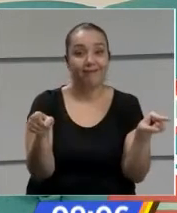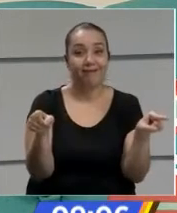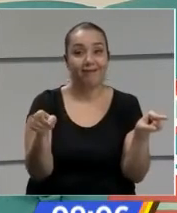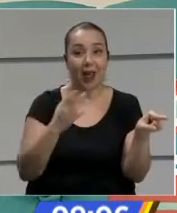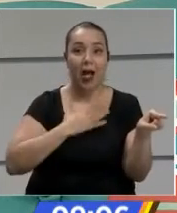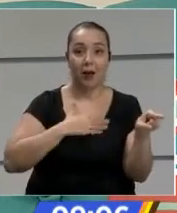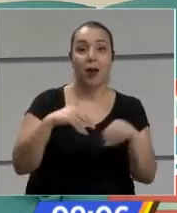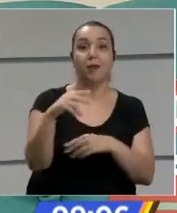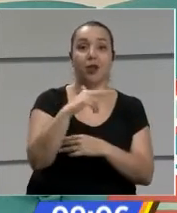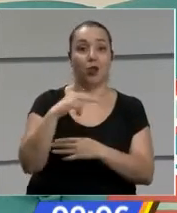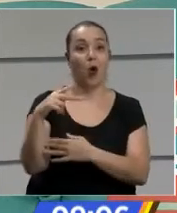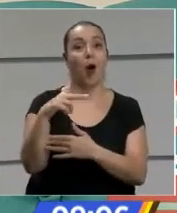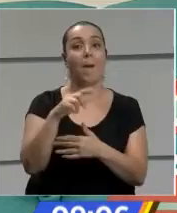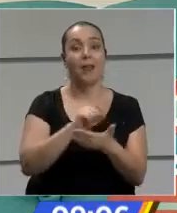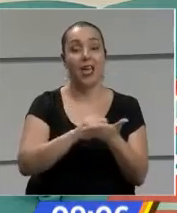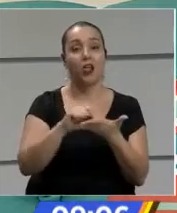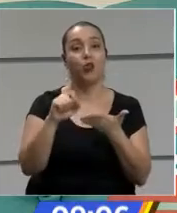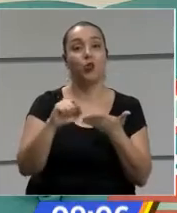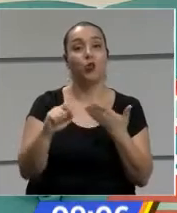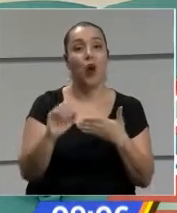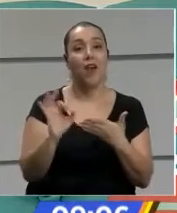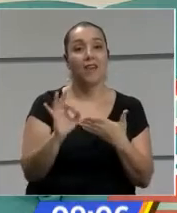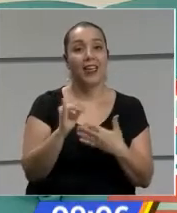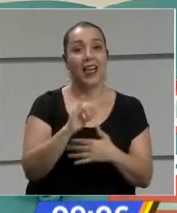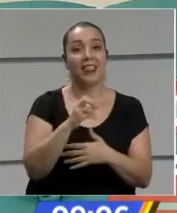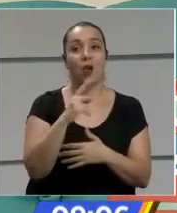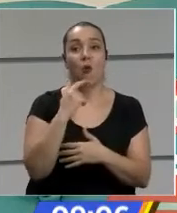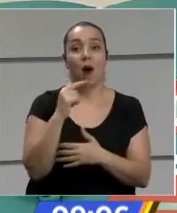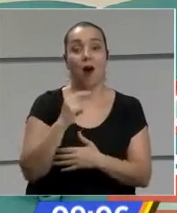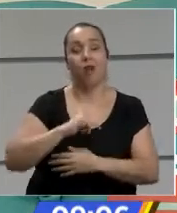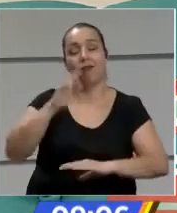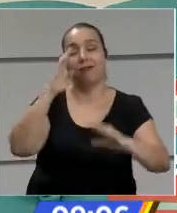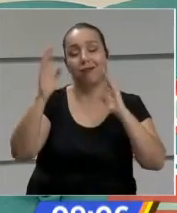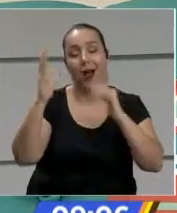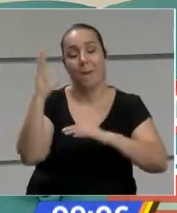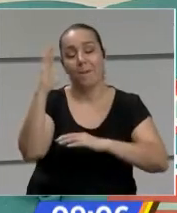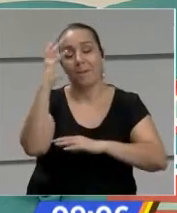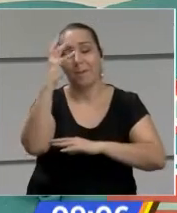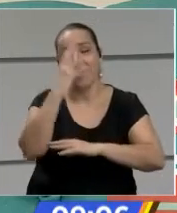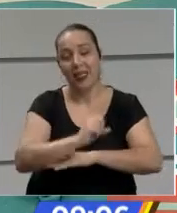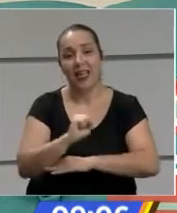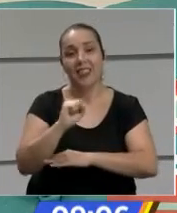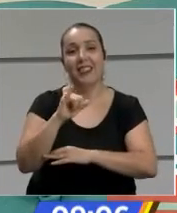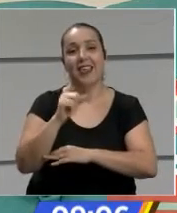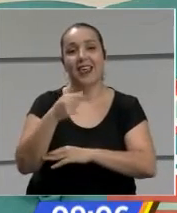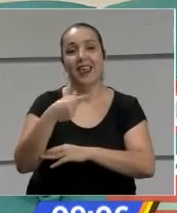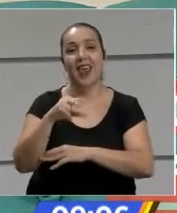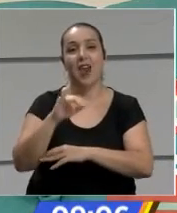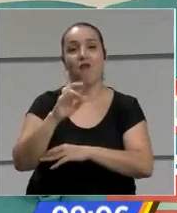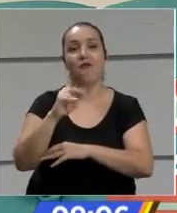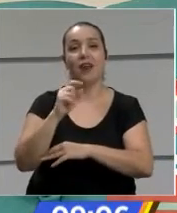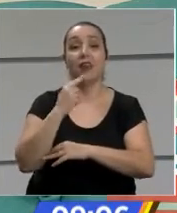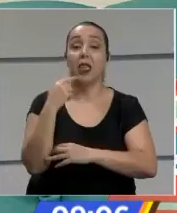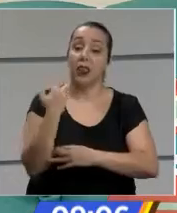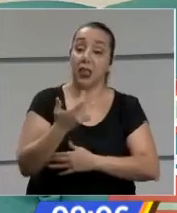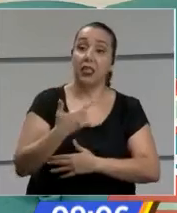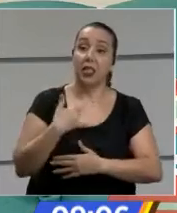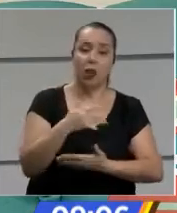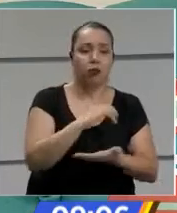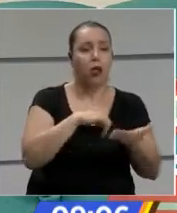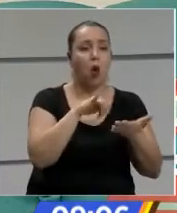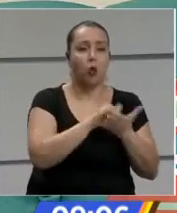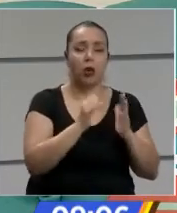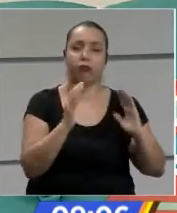mis compañeros también de la Escuela Finca San Juan, a mi bello Siquirres. Yo soy siquirreña de corazón, vivo mucho tiempo en San